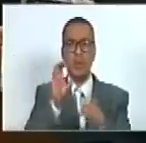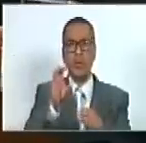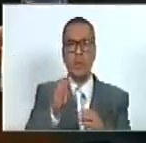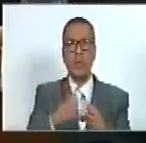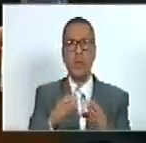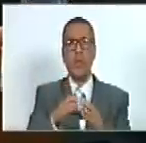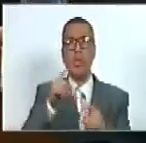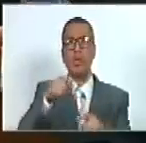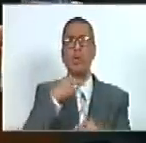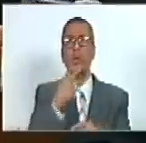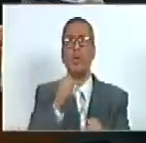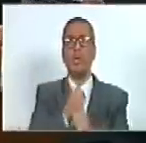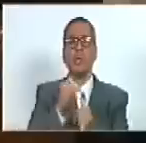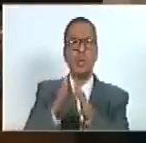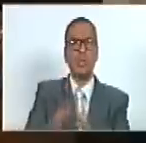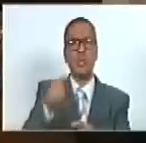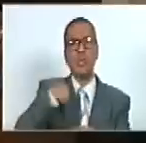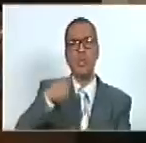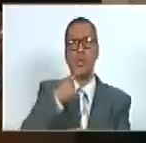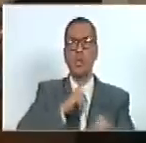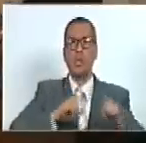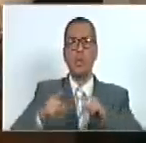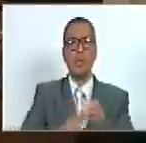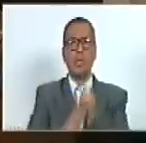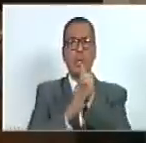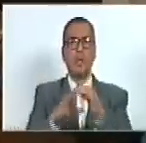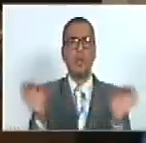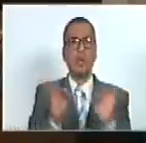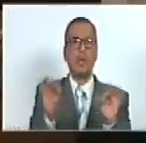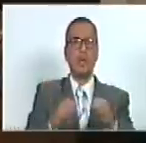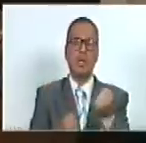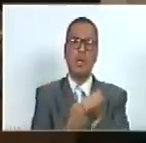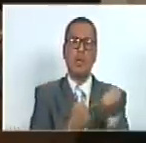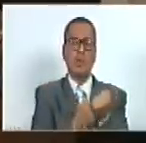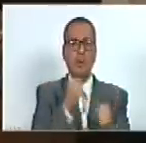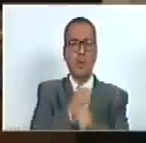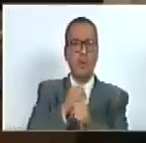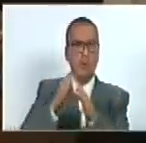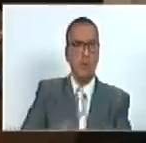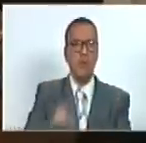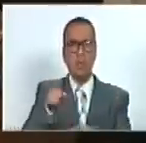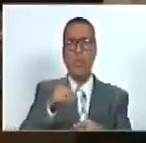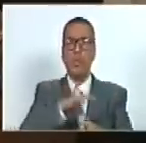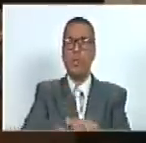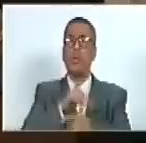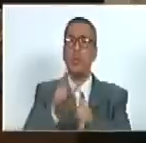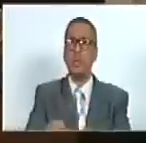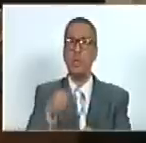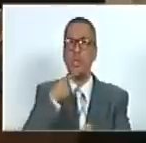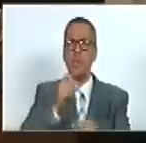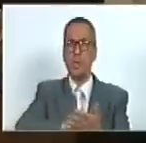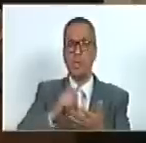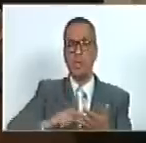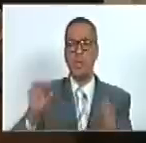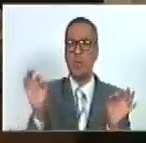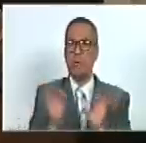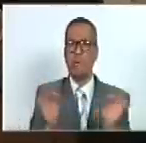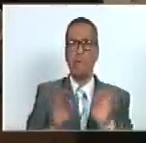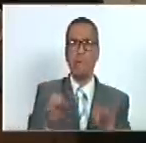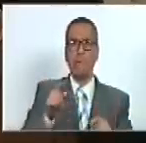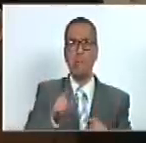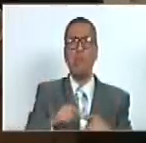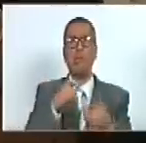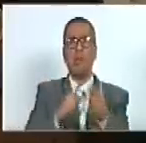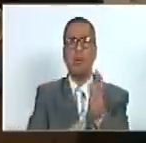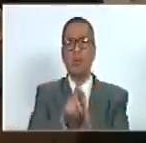defiende los derechos de la clase obrera, pero que no dirigen a nadie, no respaldan a los trabajadores, no tienen sindicato, no defienden contratos colectivos, no defiende